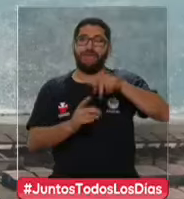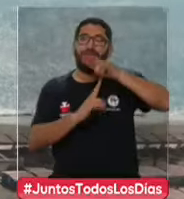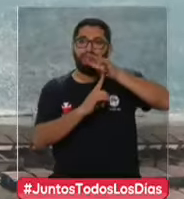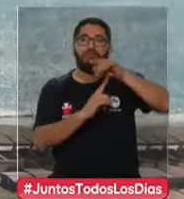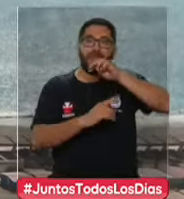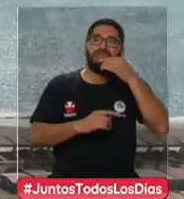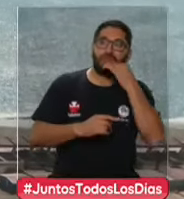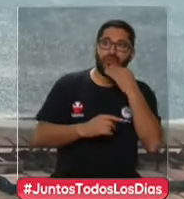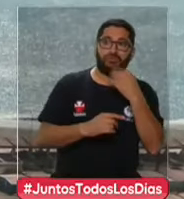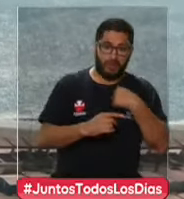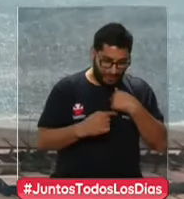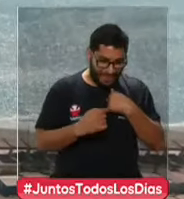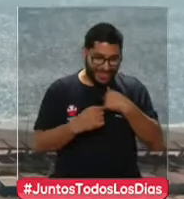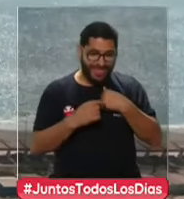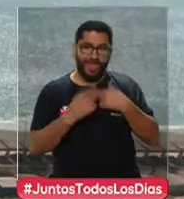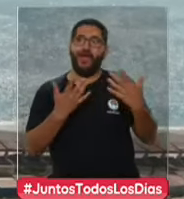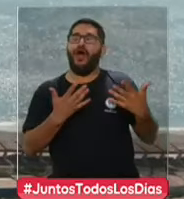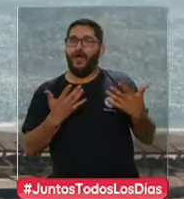mí.